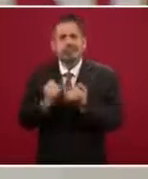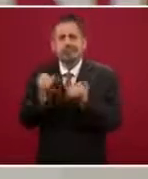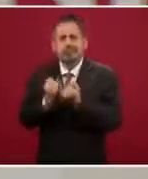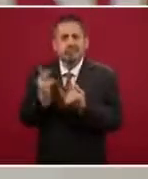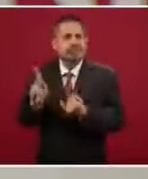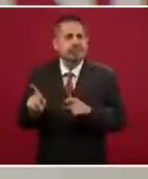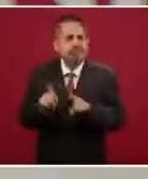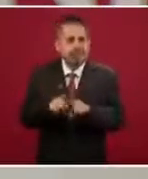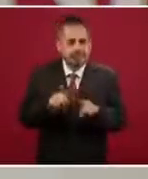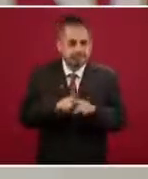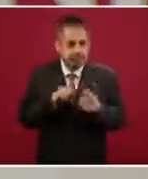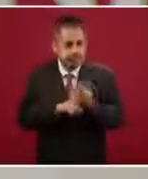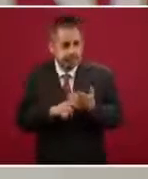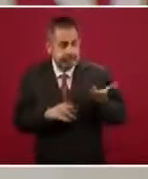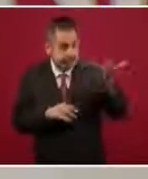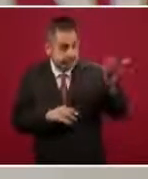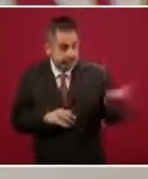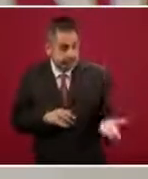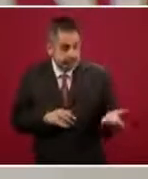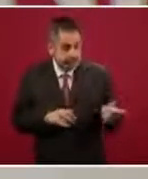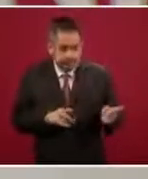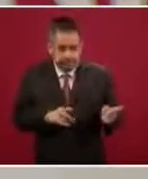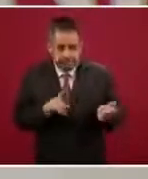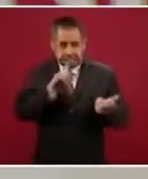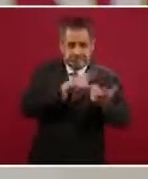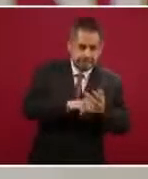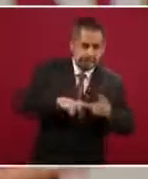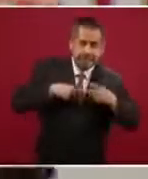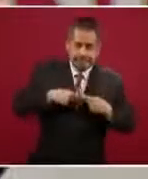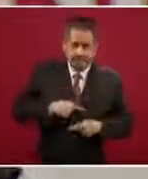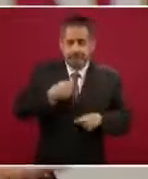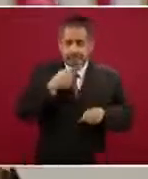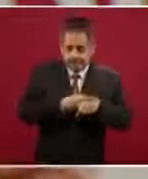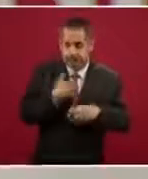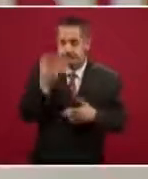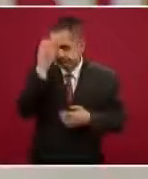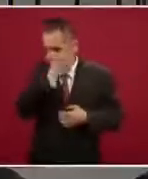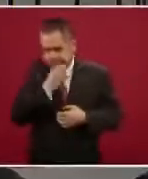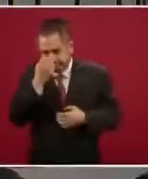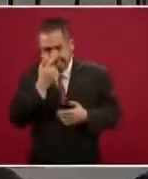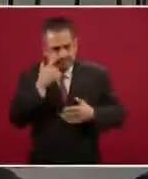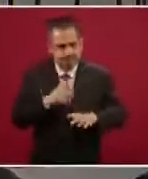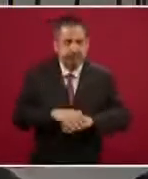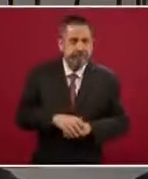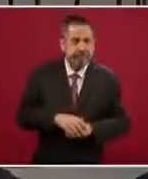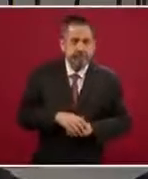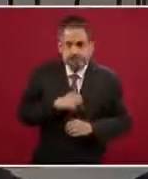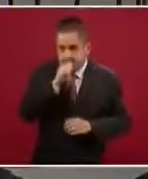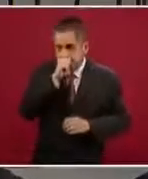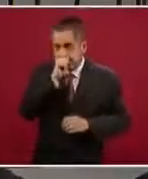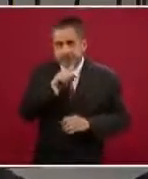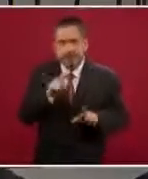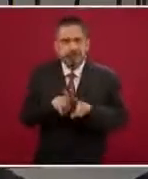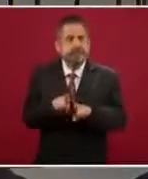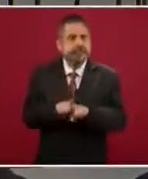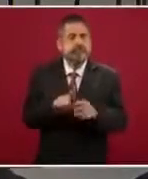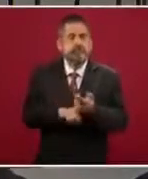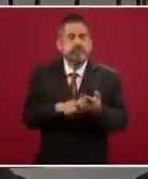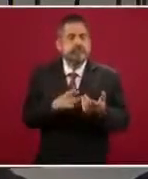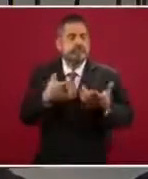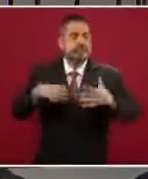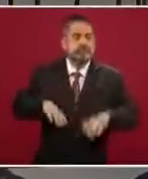el diagnóstico quien tiene una razón de salud pública de hacerse. Y otro campo también de mucho